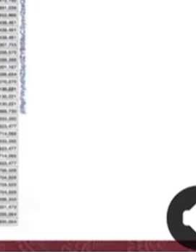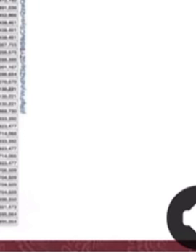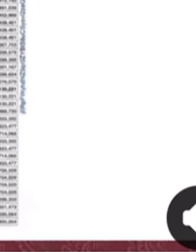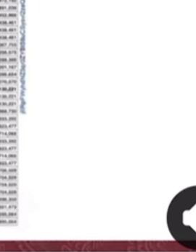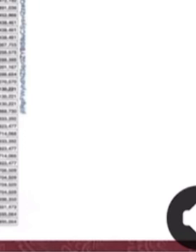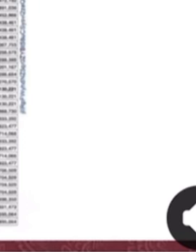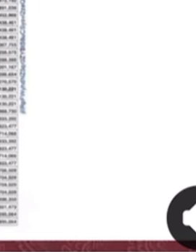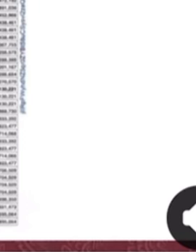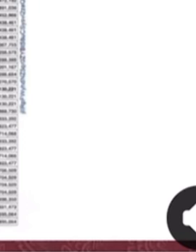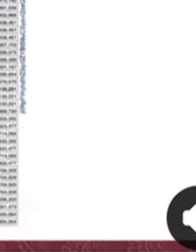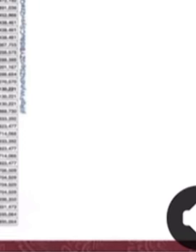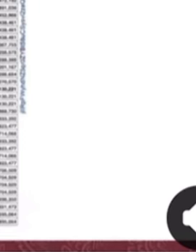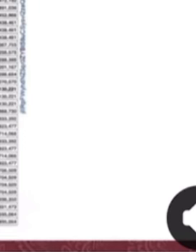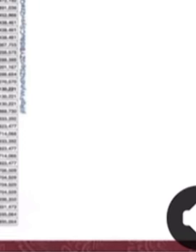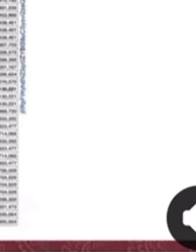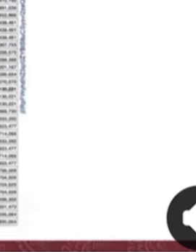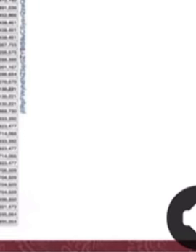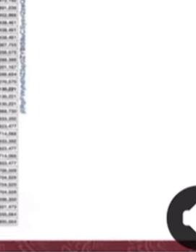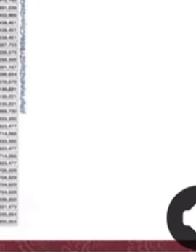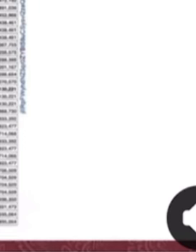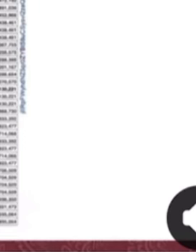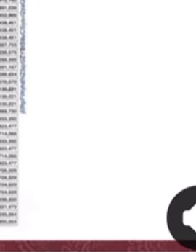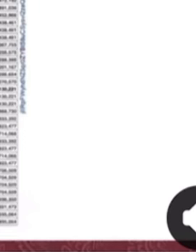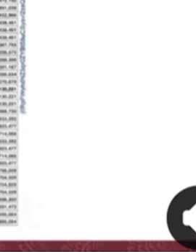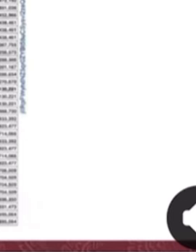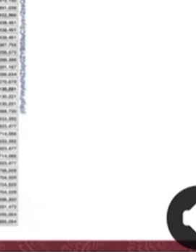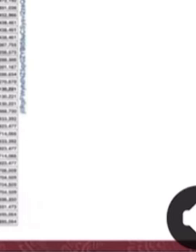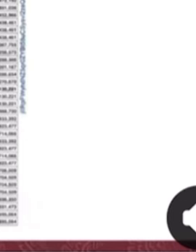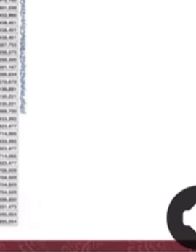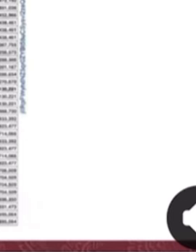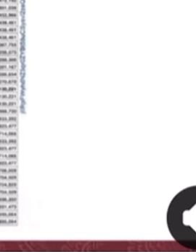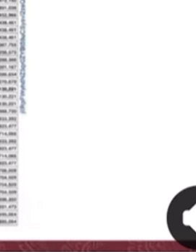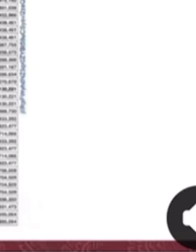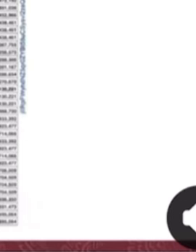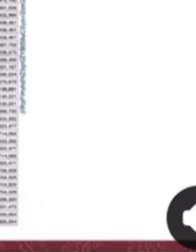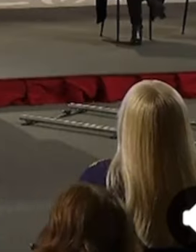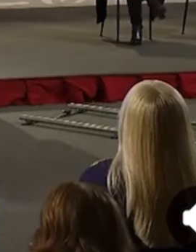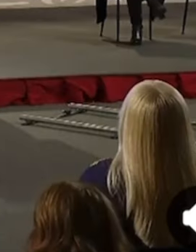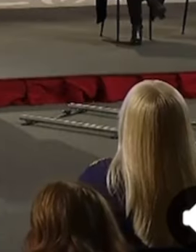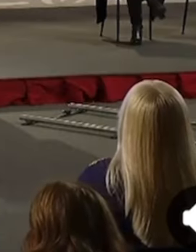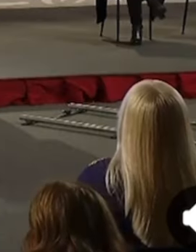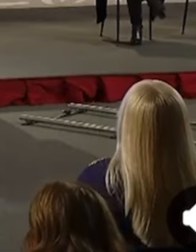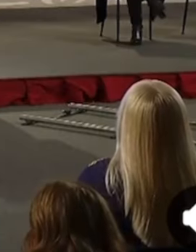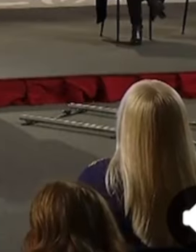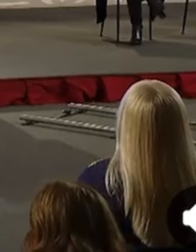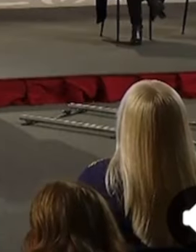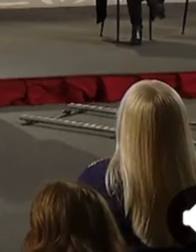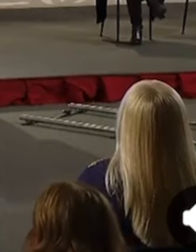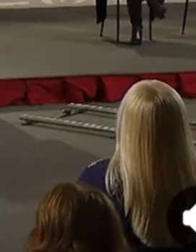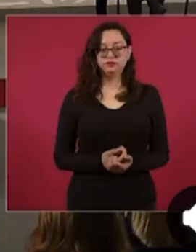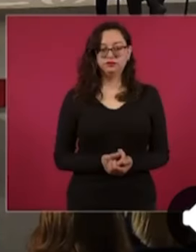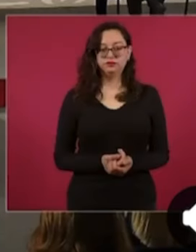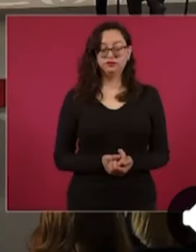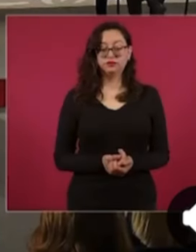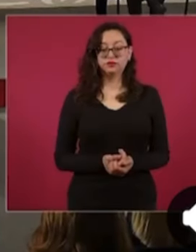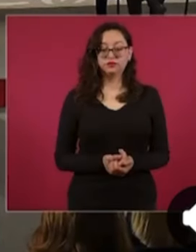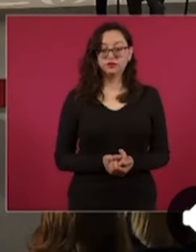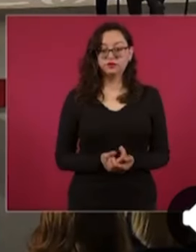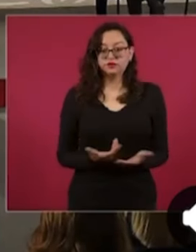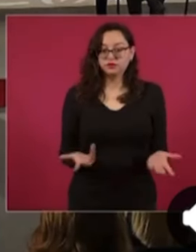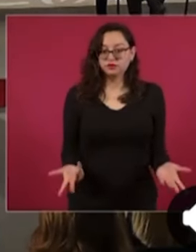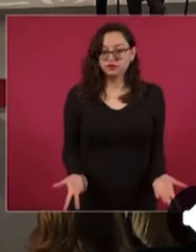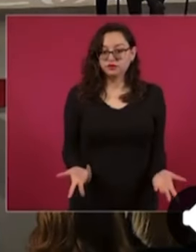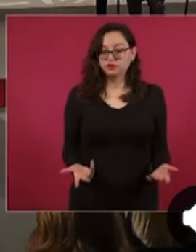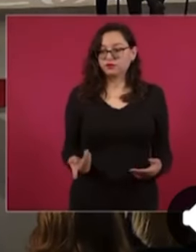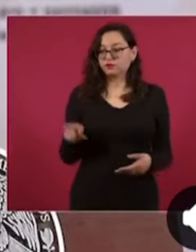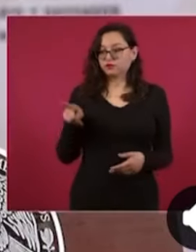trabajadores de alto nivel del Poder Judicial, que contrasta mucho, hay que decirlo también, con los trabajadores